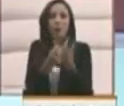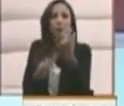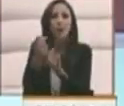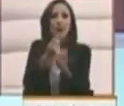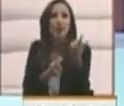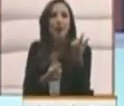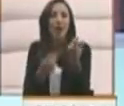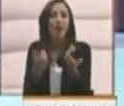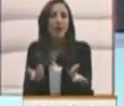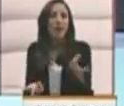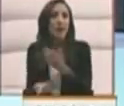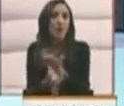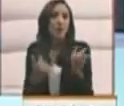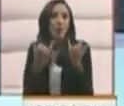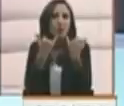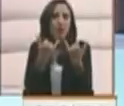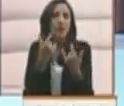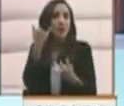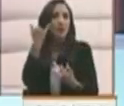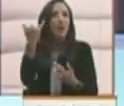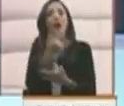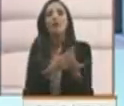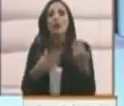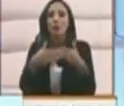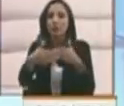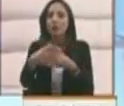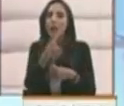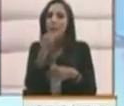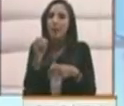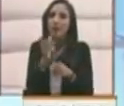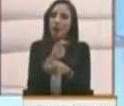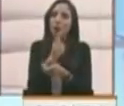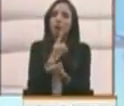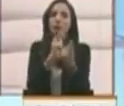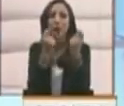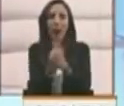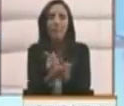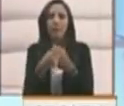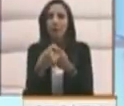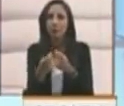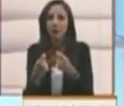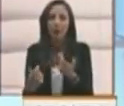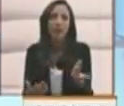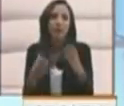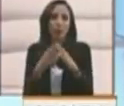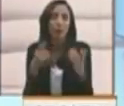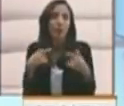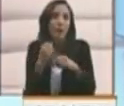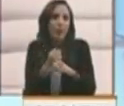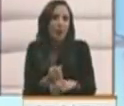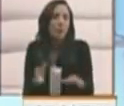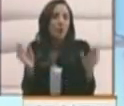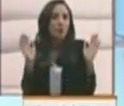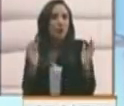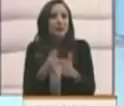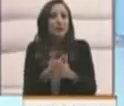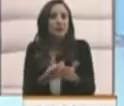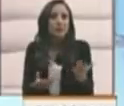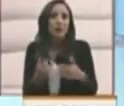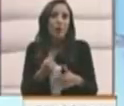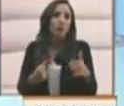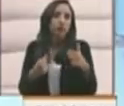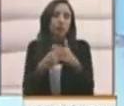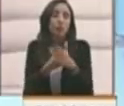han de aplicarse ya anunciadas a partir del 20 de agosto y que todos esperamos que van a ser un duro golpe a las mafias